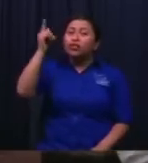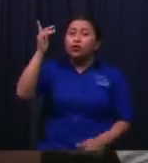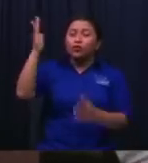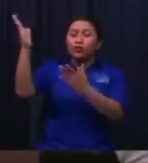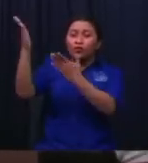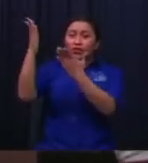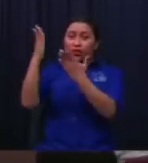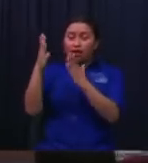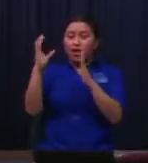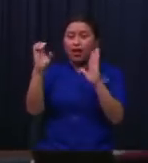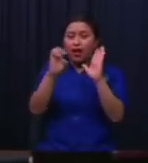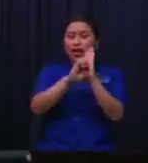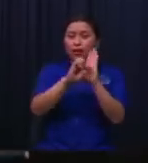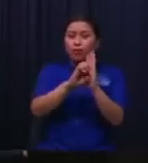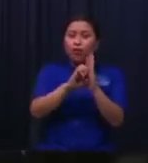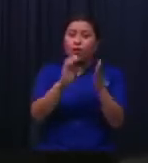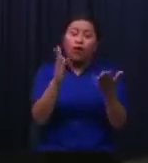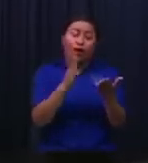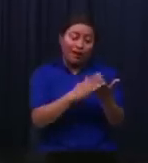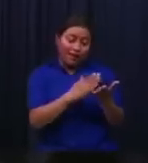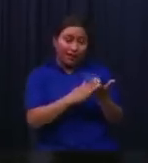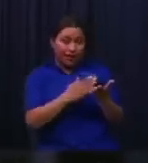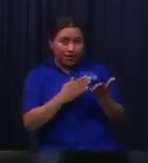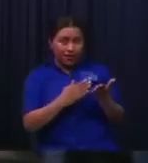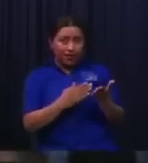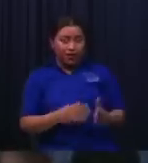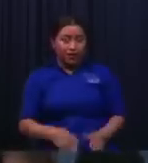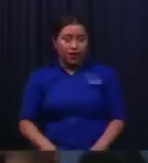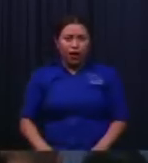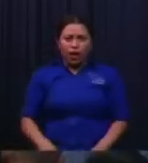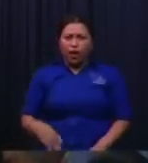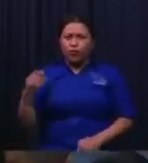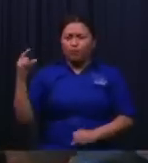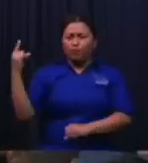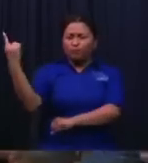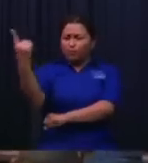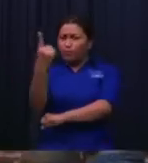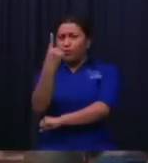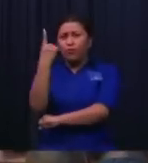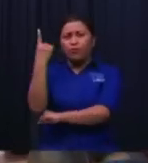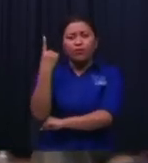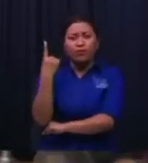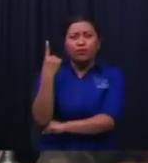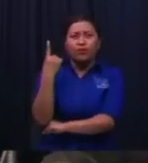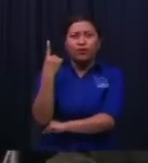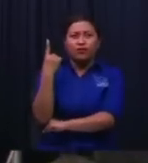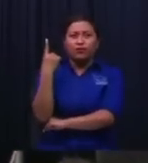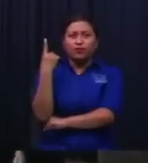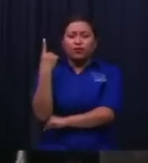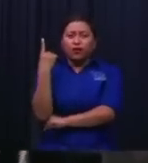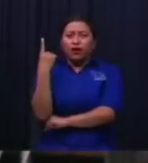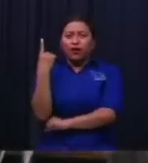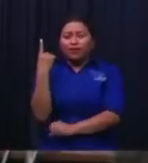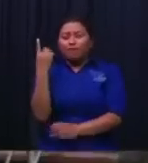¿verdad? Y por eso es que yo le digo que para mí es importante esto porque, mire, yo sé que muchos vienen